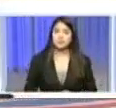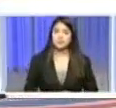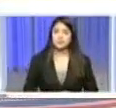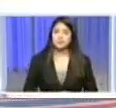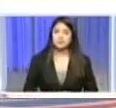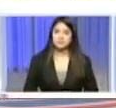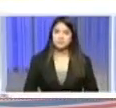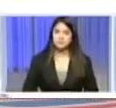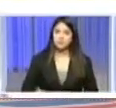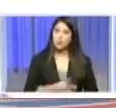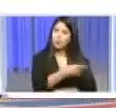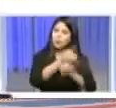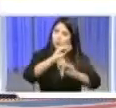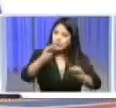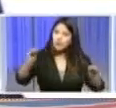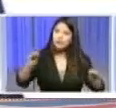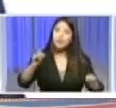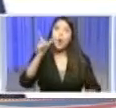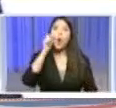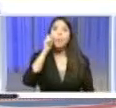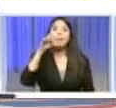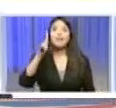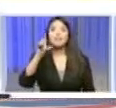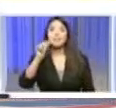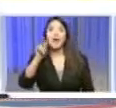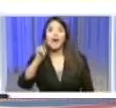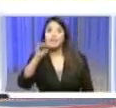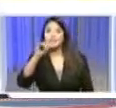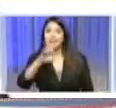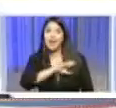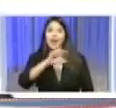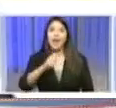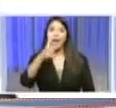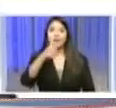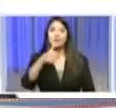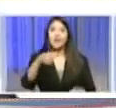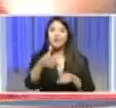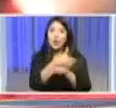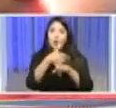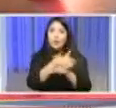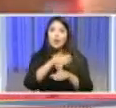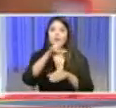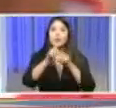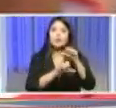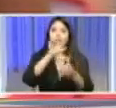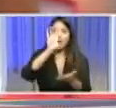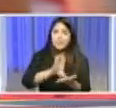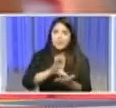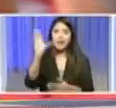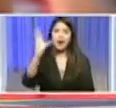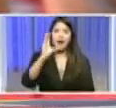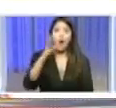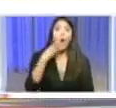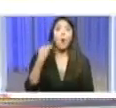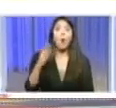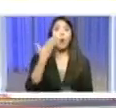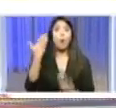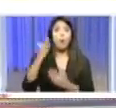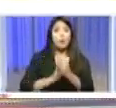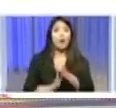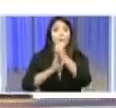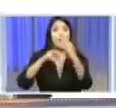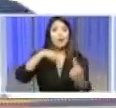Camarada Daniel Aponte, jefe de gobierno del Distrito Capital de Caracas. Joven líder de la